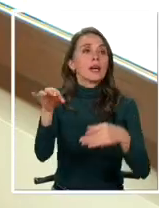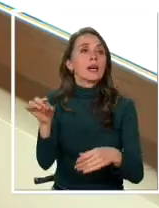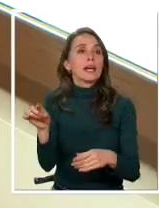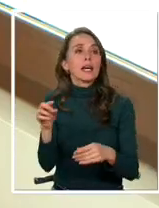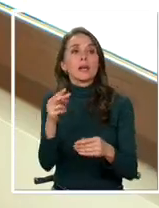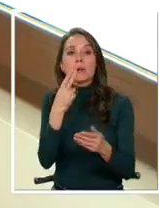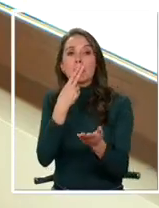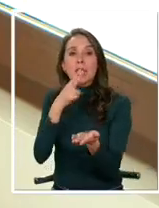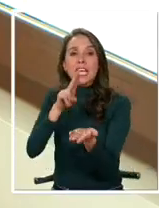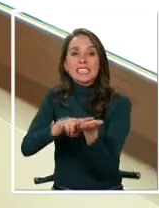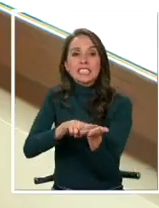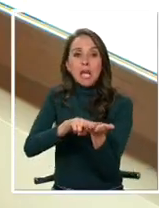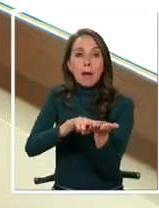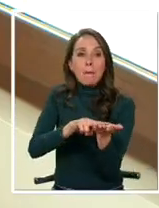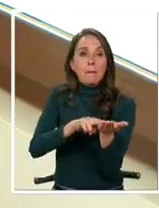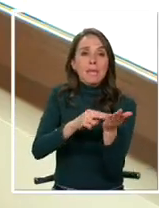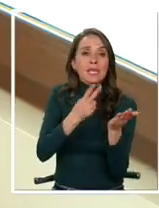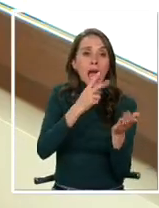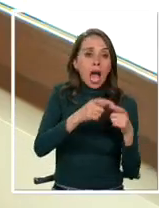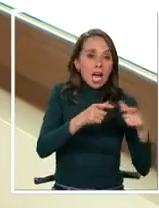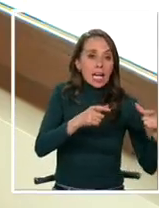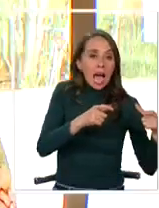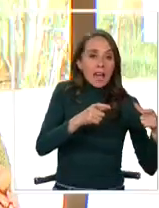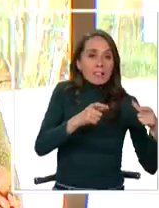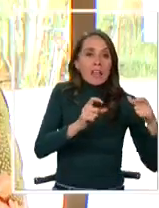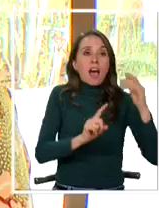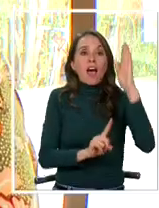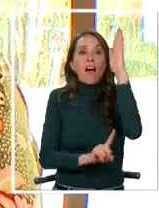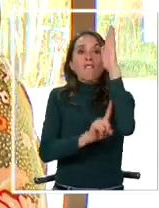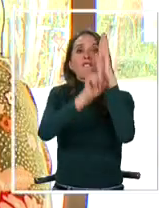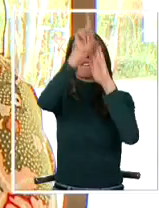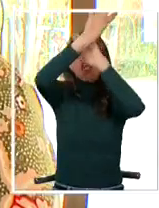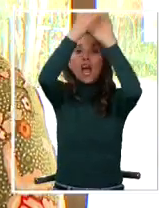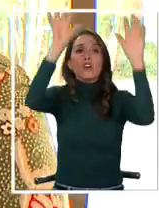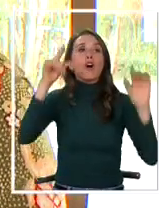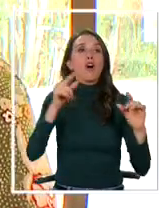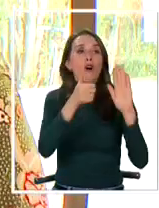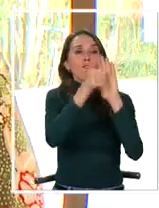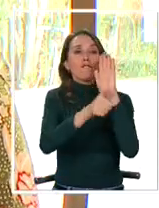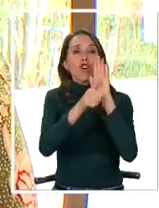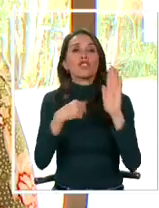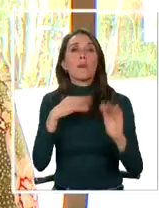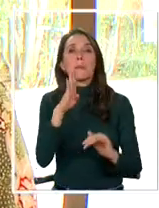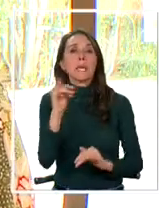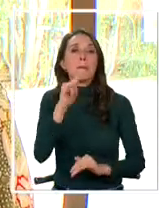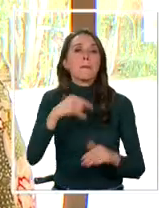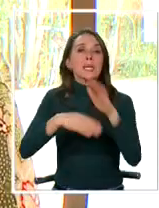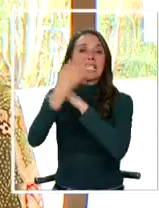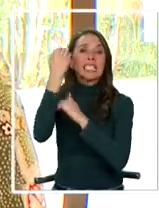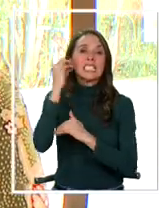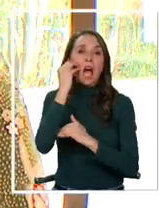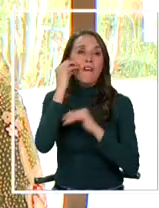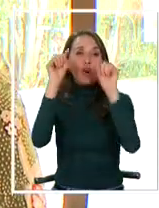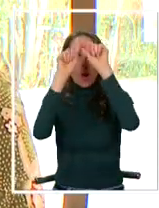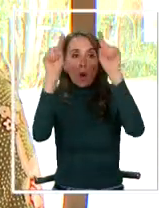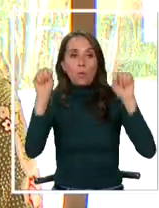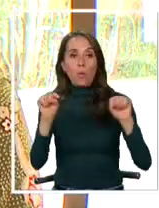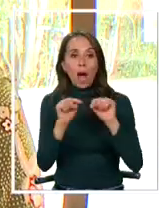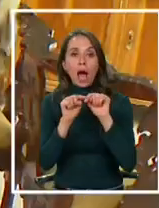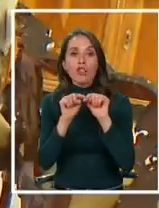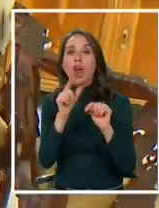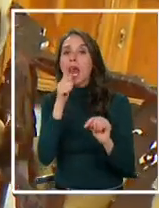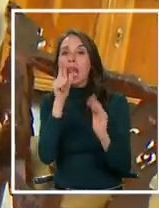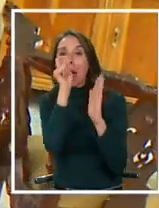estampilla que viajó al espacio traje a mi vis abuela eh que ella tiene ese cuadro está pintado a